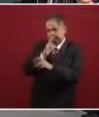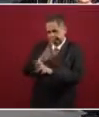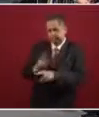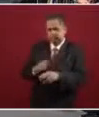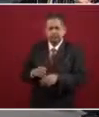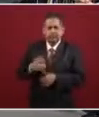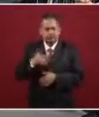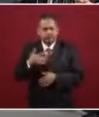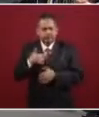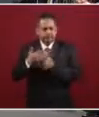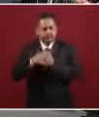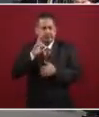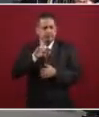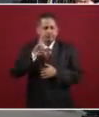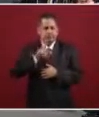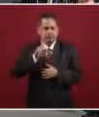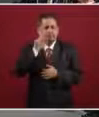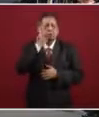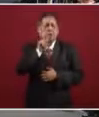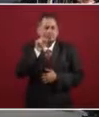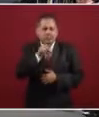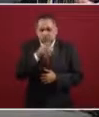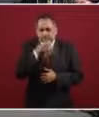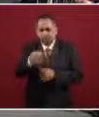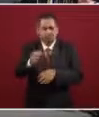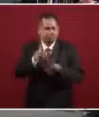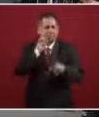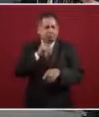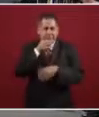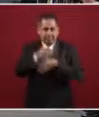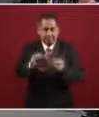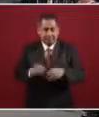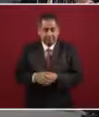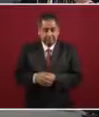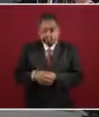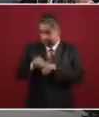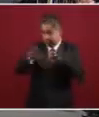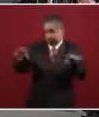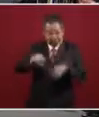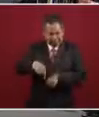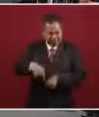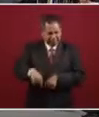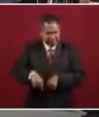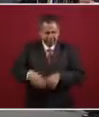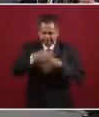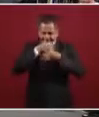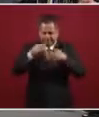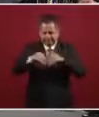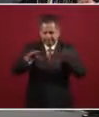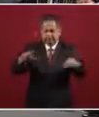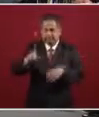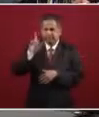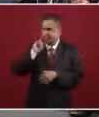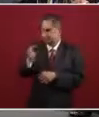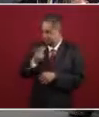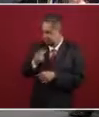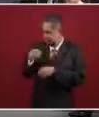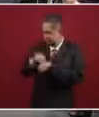Sí, lo más pronto posible. Mañana. ¿Y lo va a hacer público? Sí, aquí. Mañana nos ponemos de